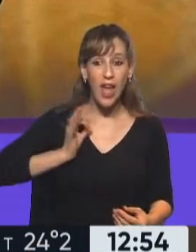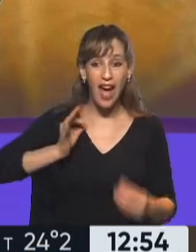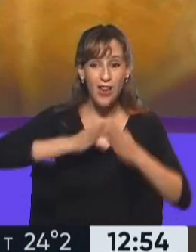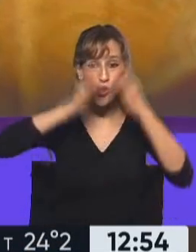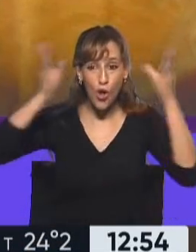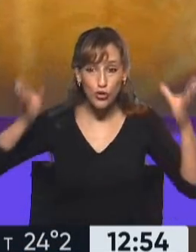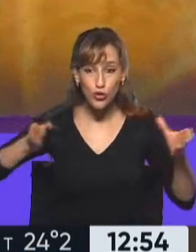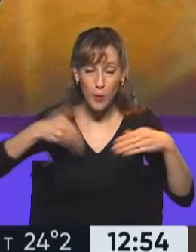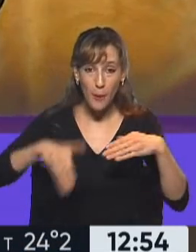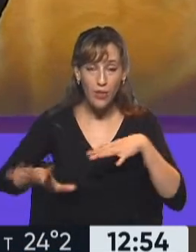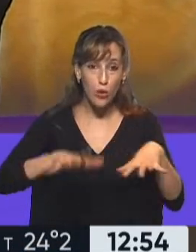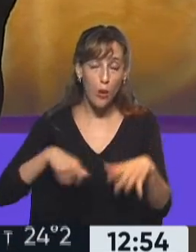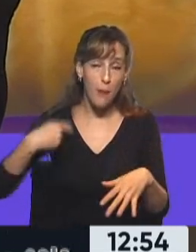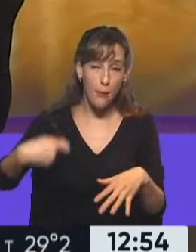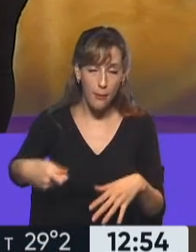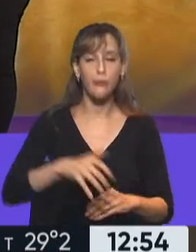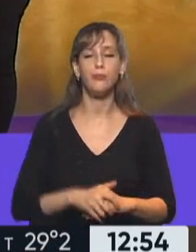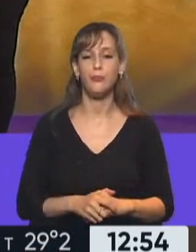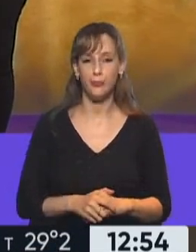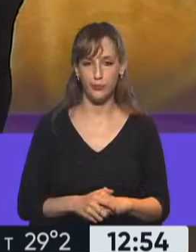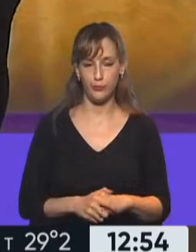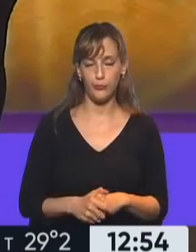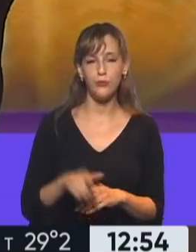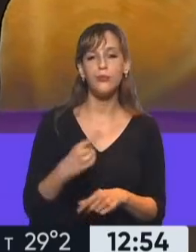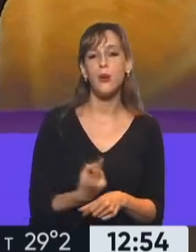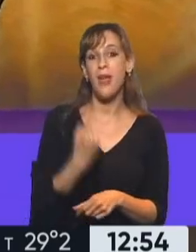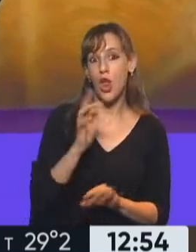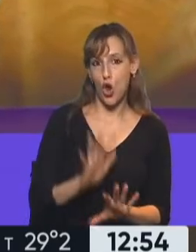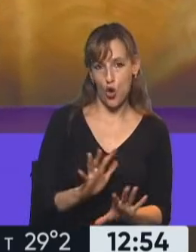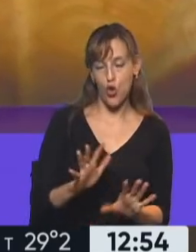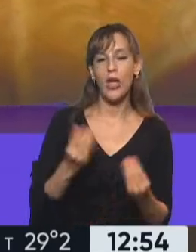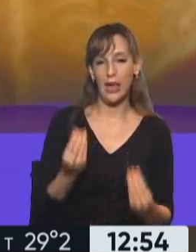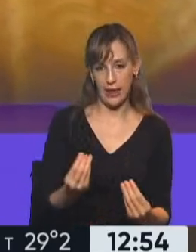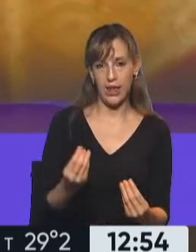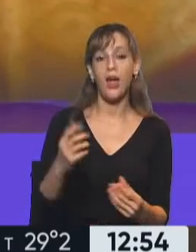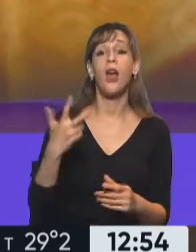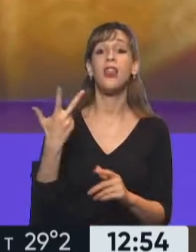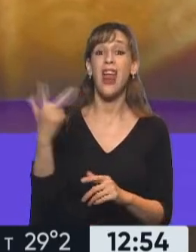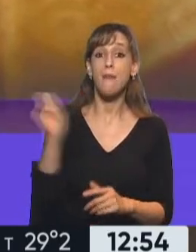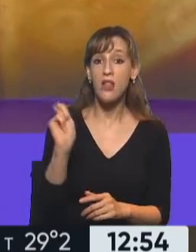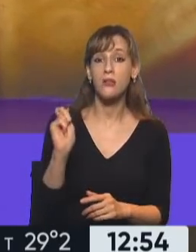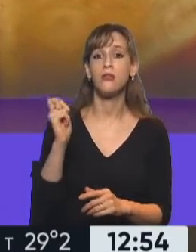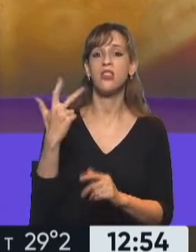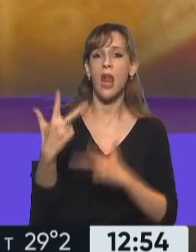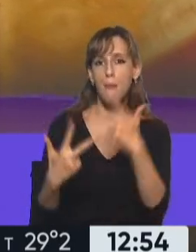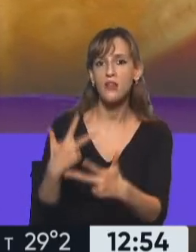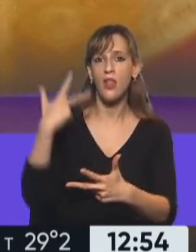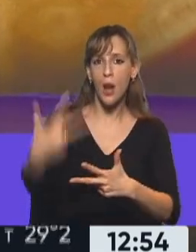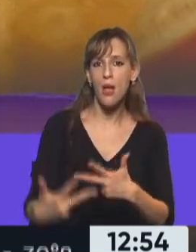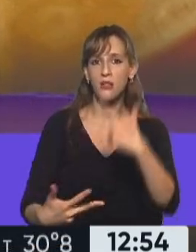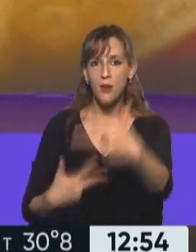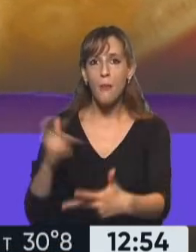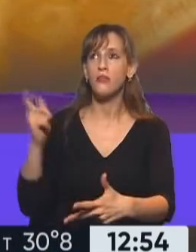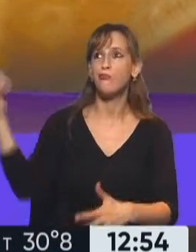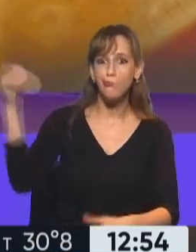esta situación. Primero, hay revisiones trimestrales en donde el FMI viene a revisar efectivamente si cumpliste con estas cosas, con